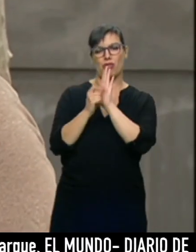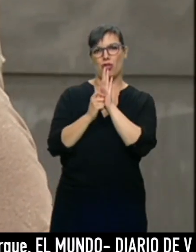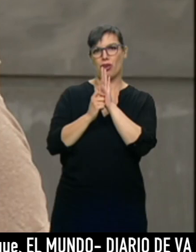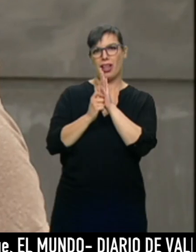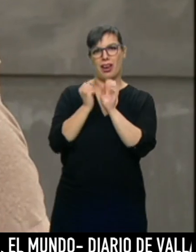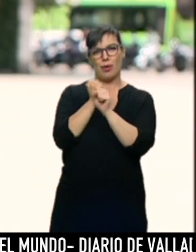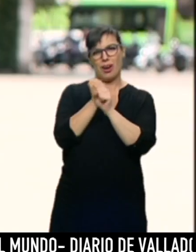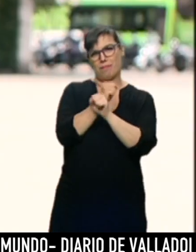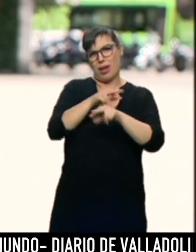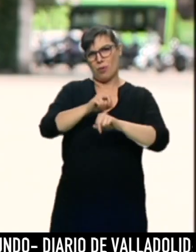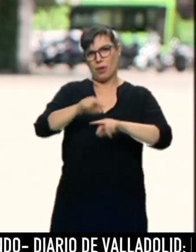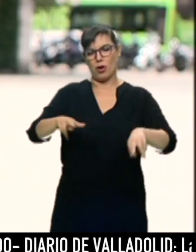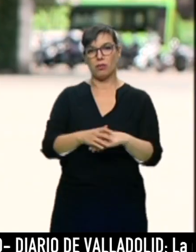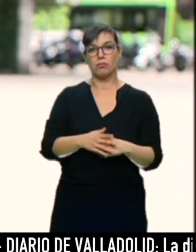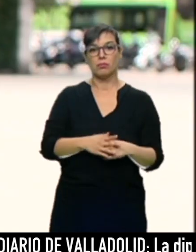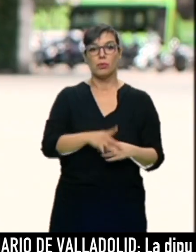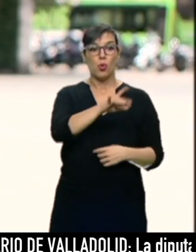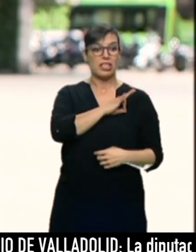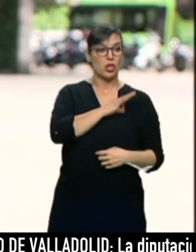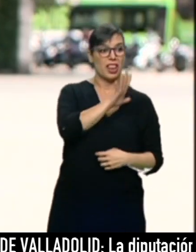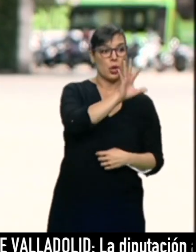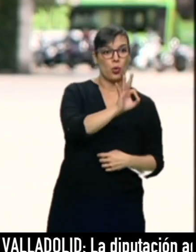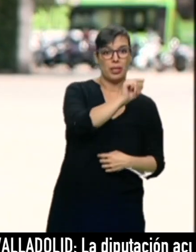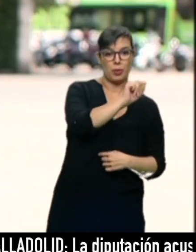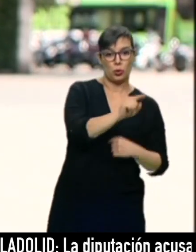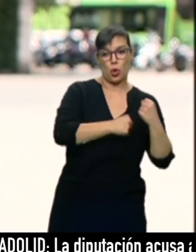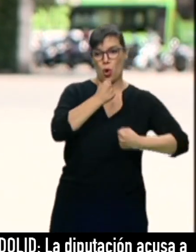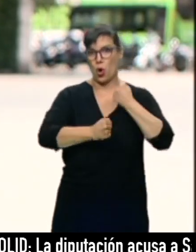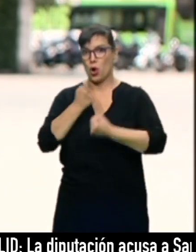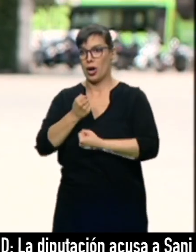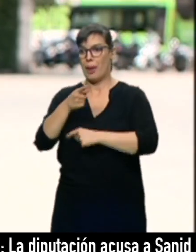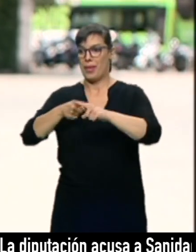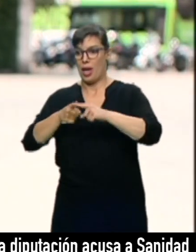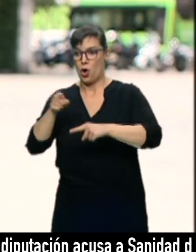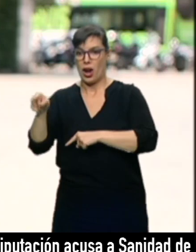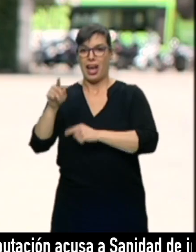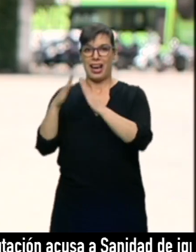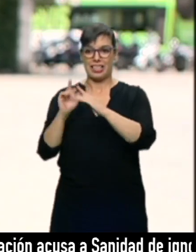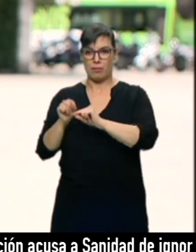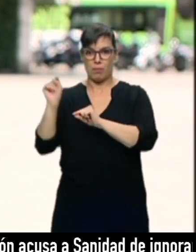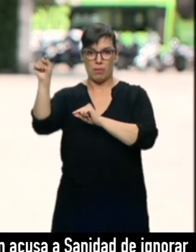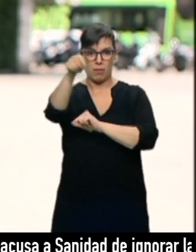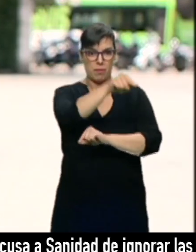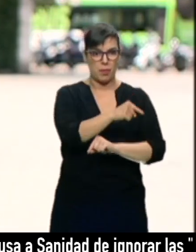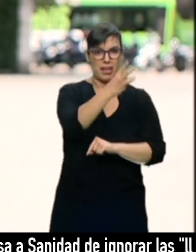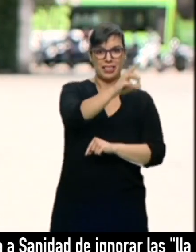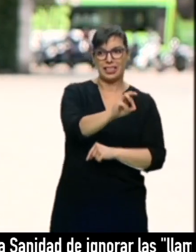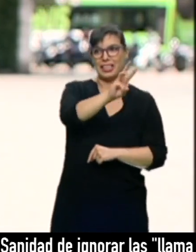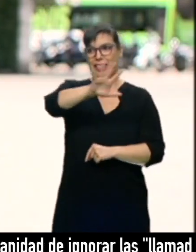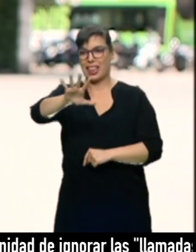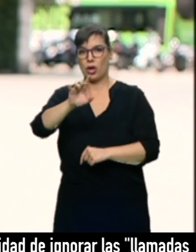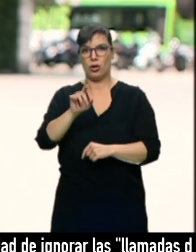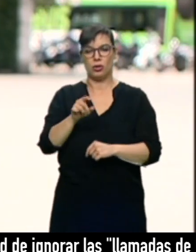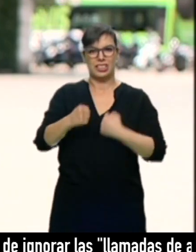precarias de por sí. Una señora 50 minutos, corriendo a otra casa media hora, corriendo a otra casa 30 minutos o